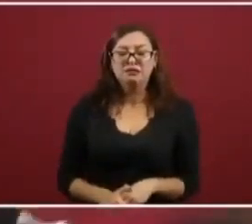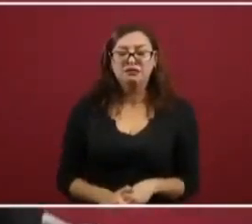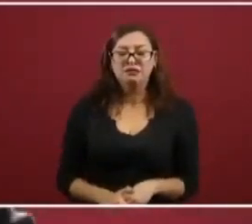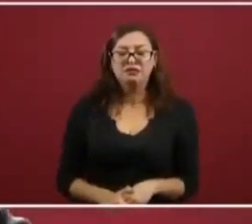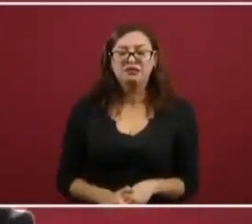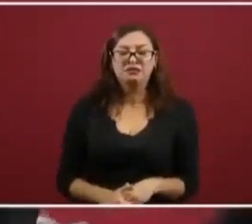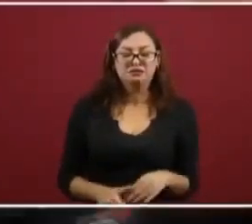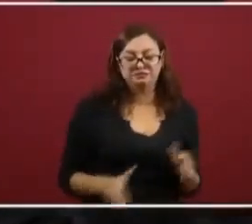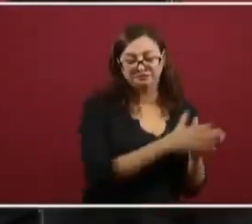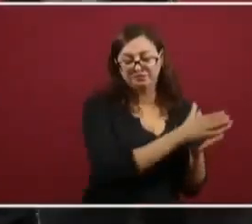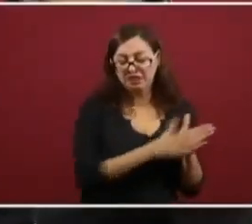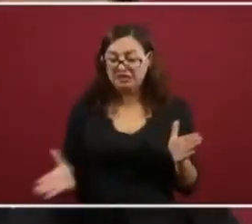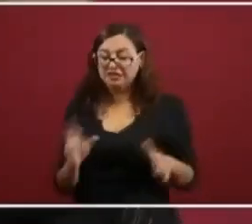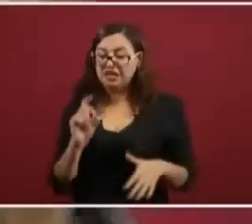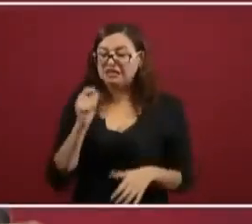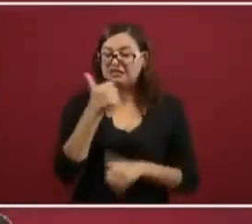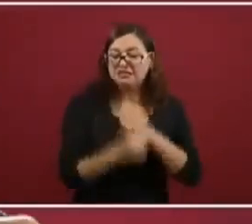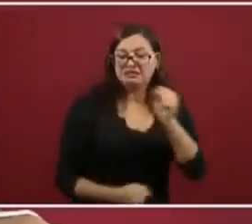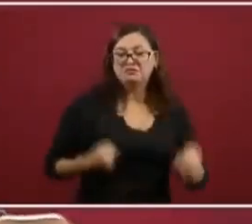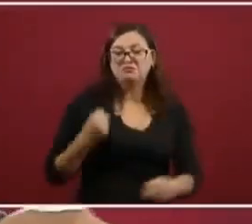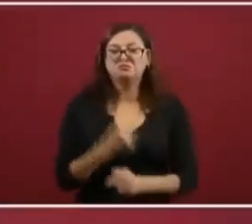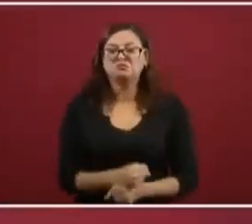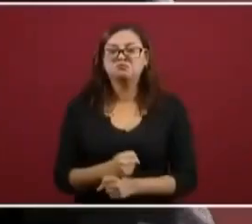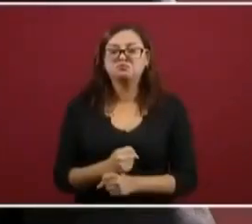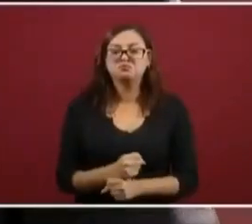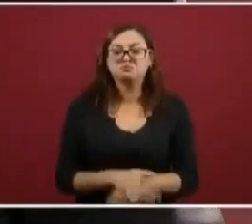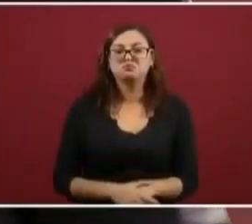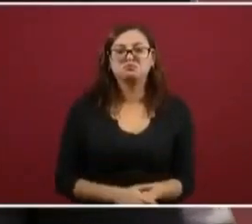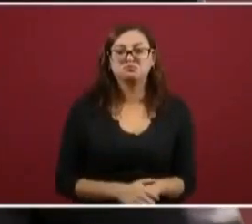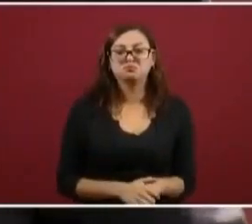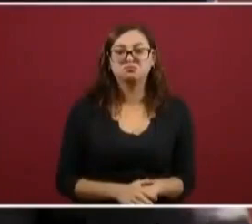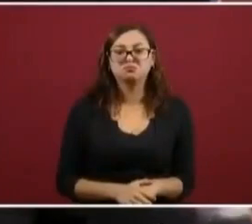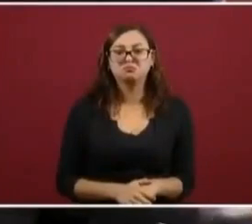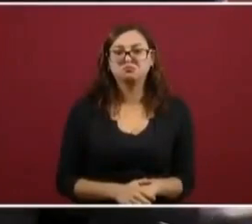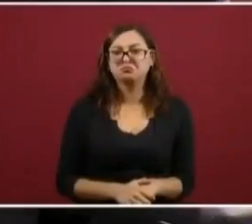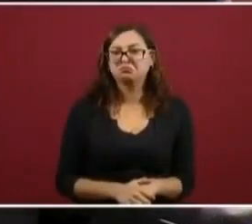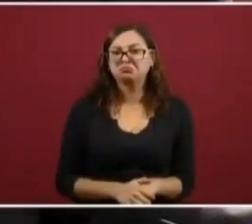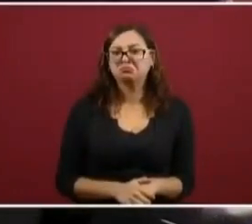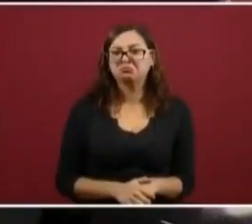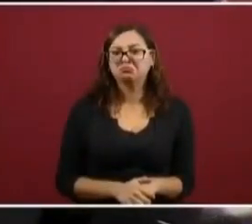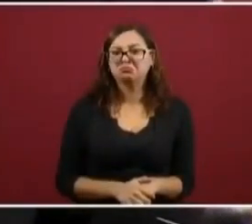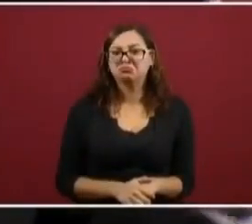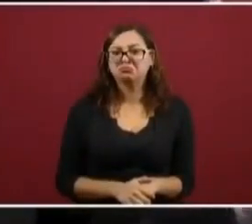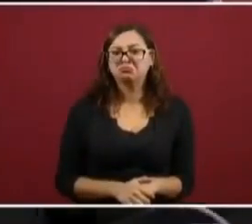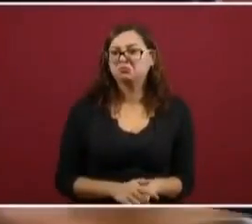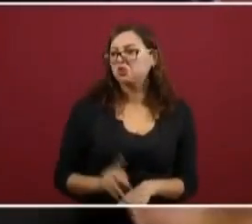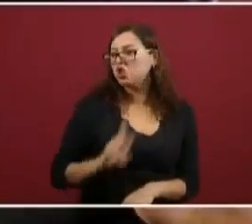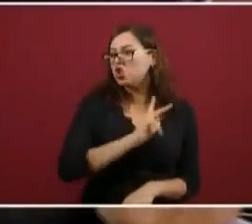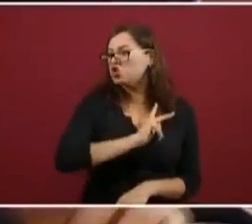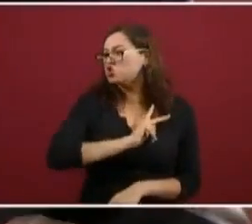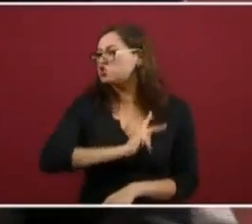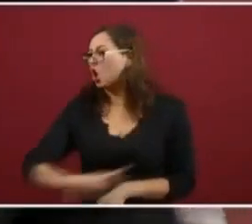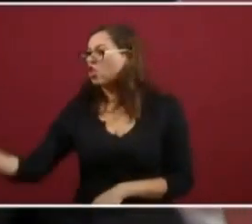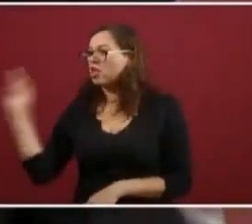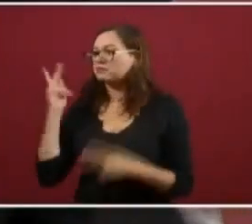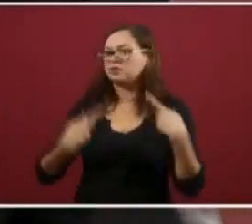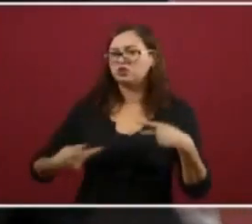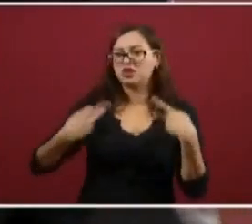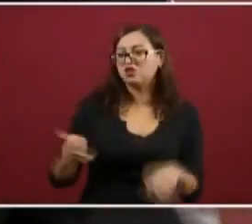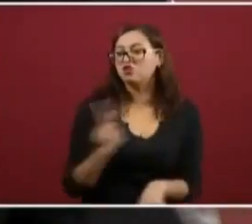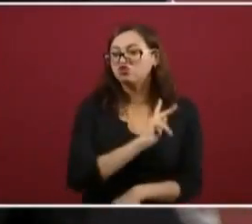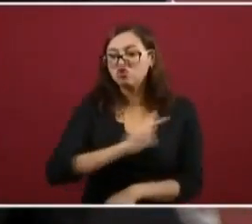durante el periodo neoliberal pagaban impuesto todos los